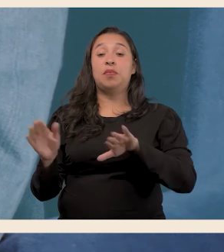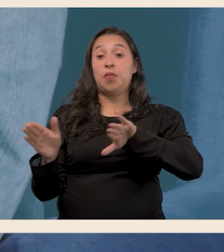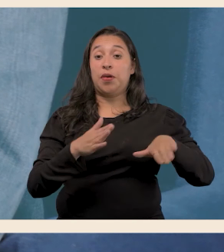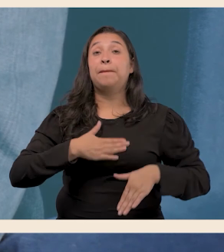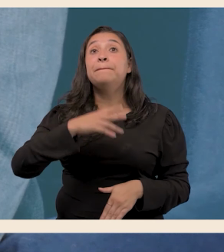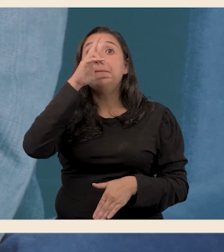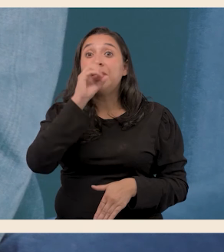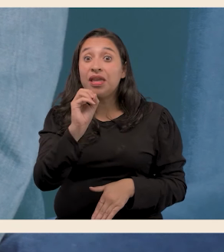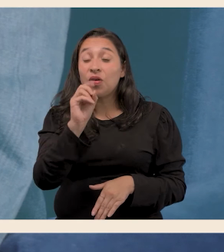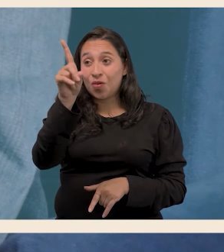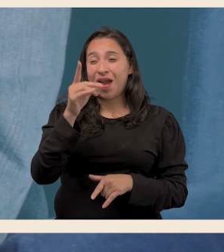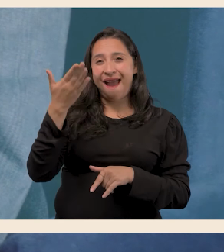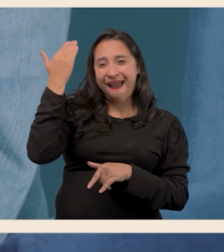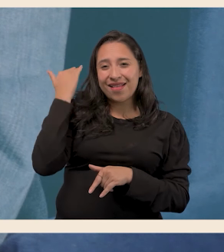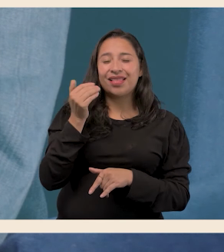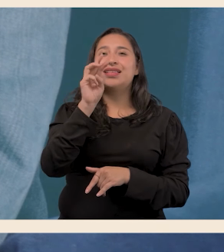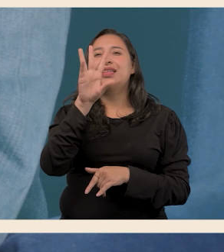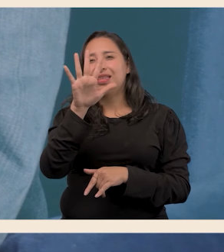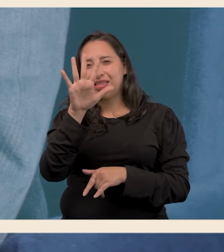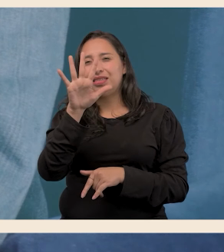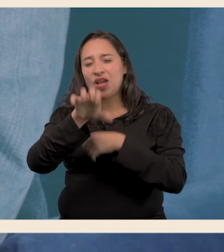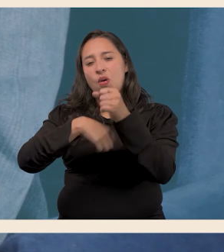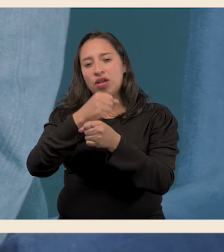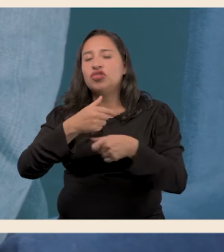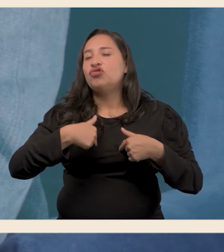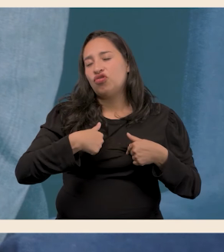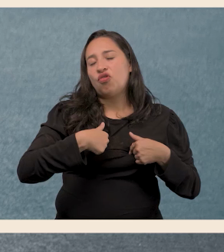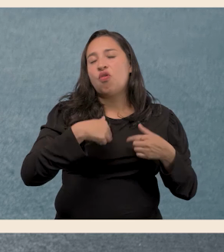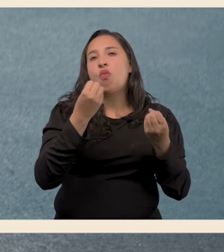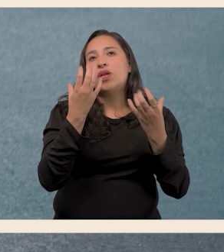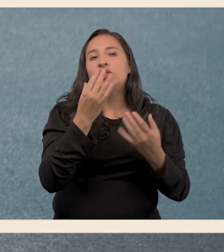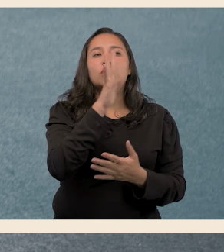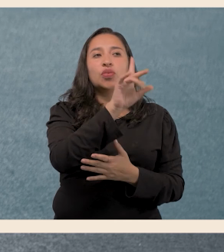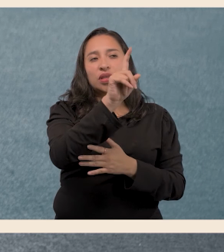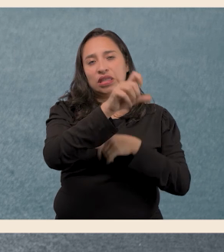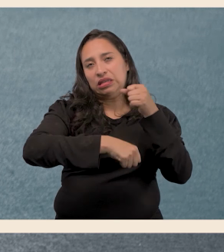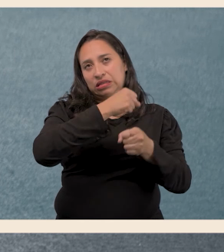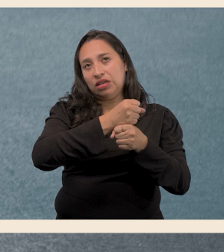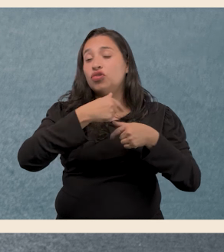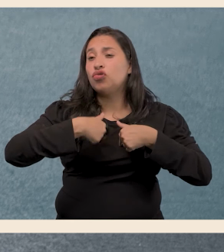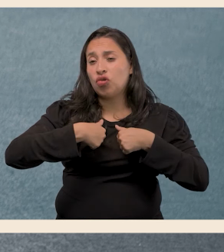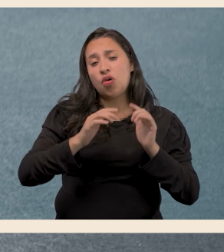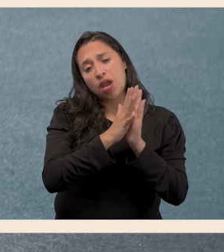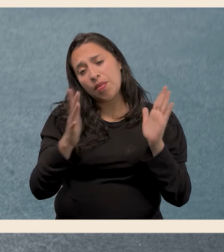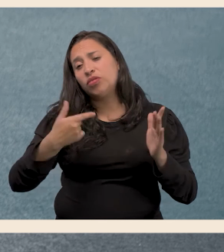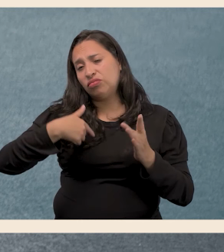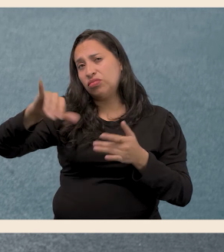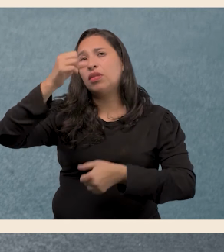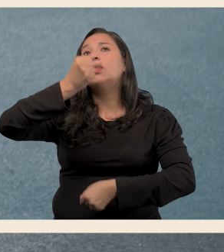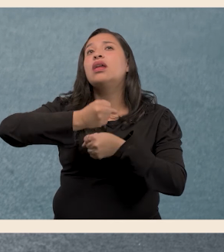Francisco en esa época tenía 35, yo tenía 56. Ya en esa época yo trabajaba